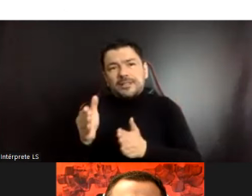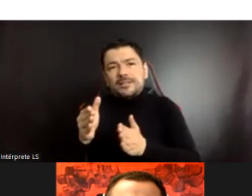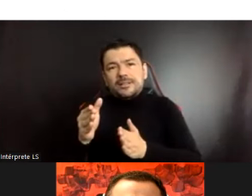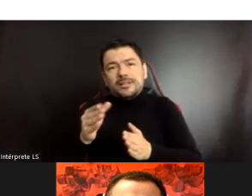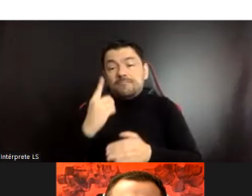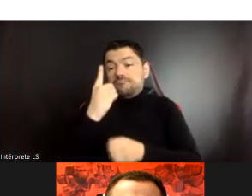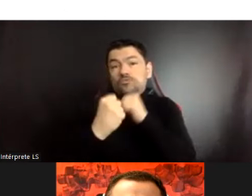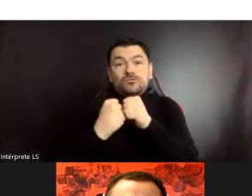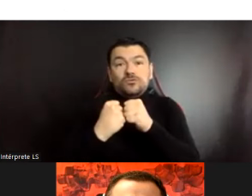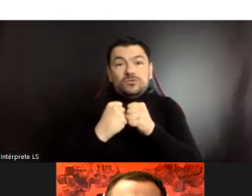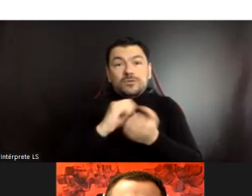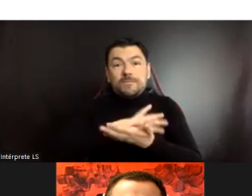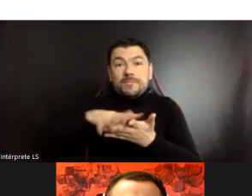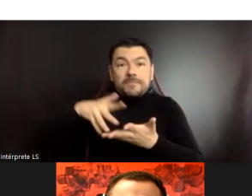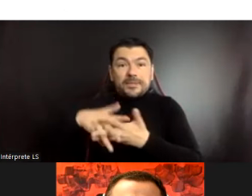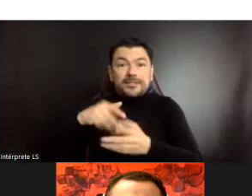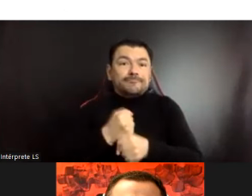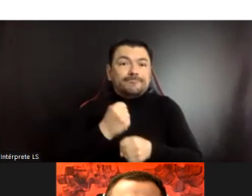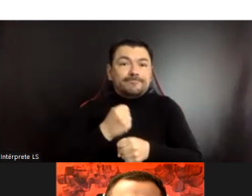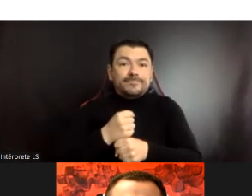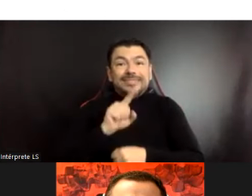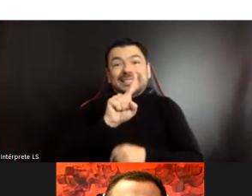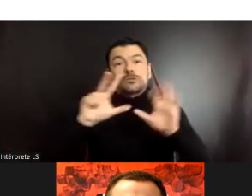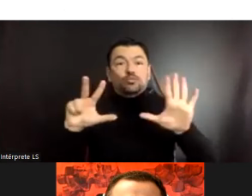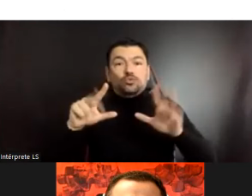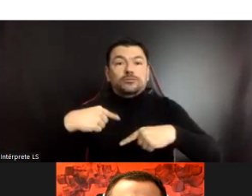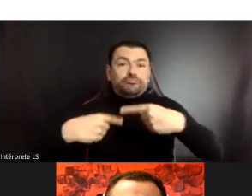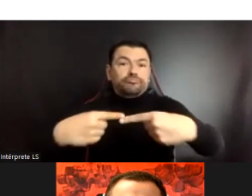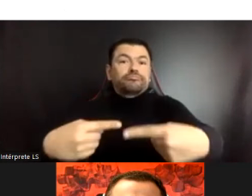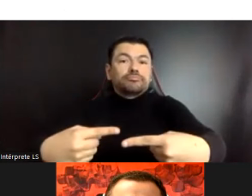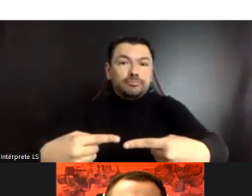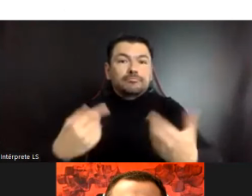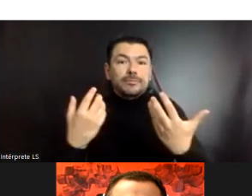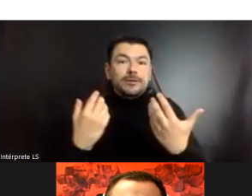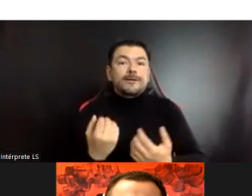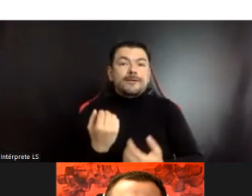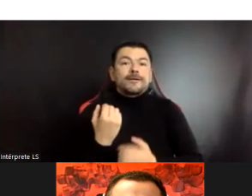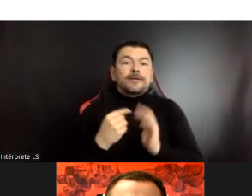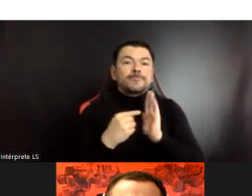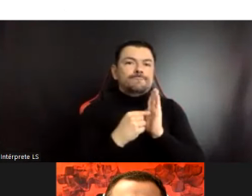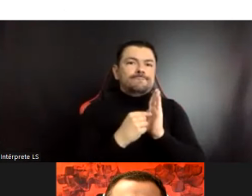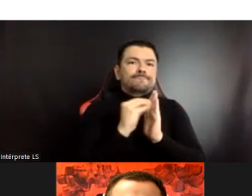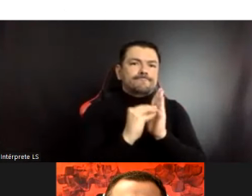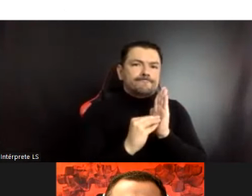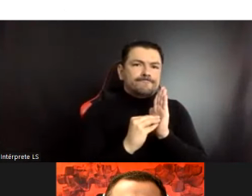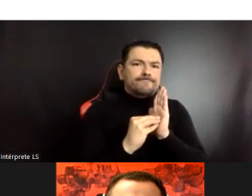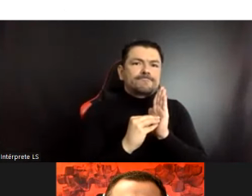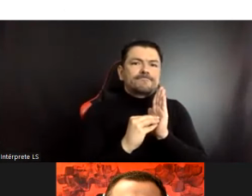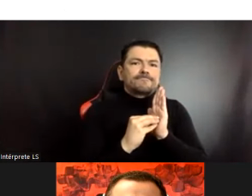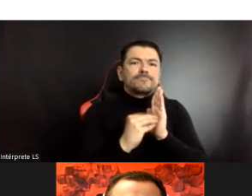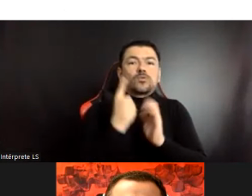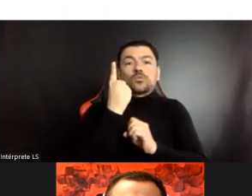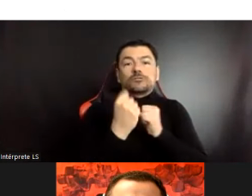que están apalancando las resoluciones para el año que viene en la Asamblea Anual de Salud.